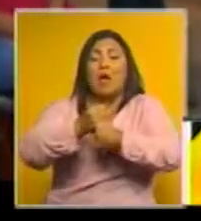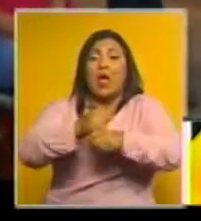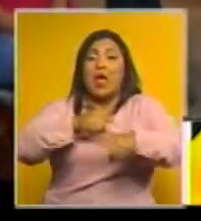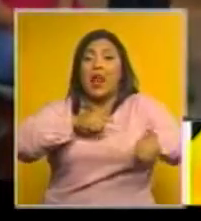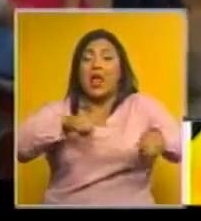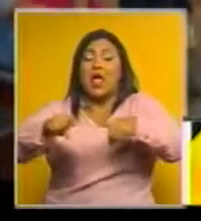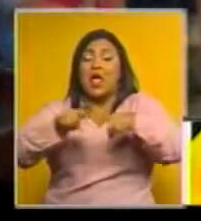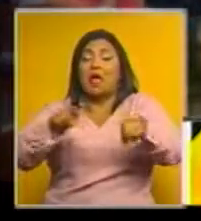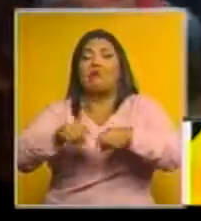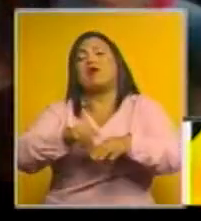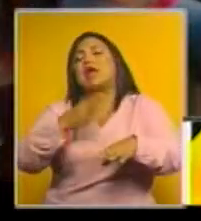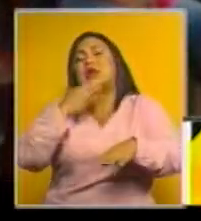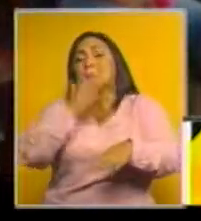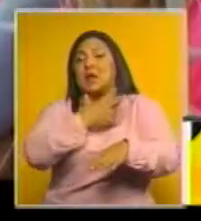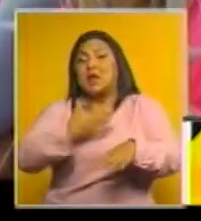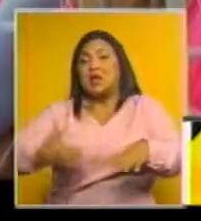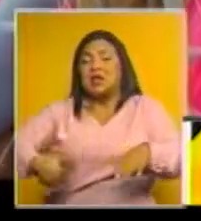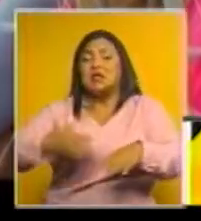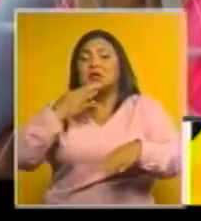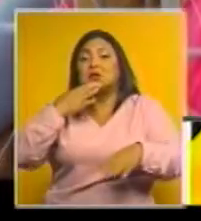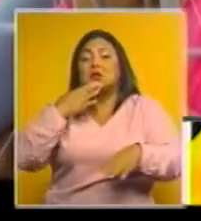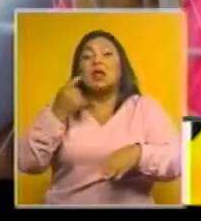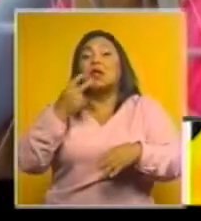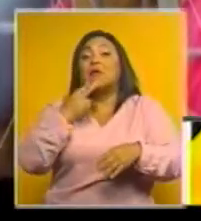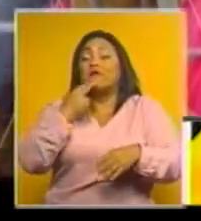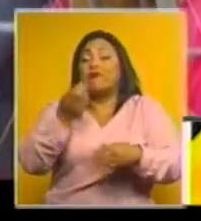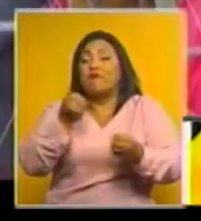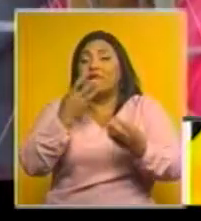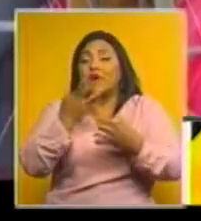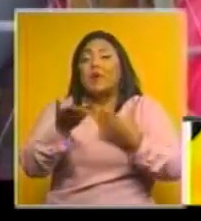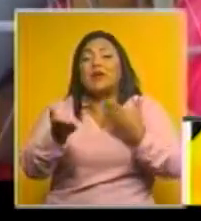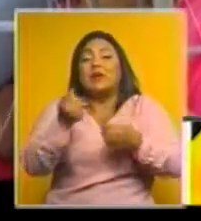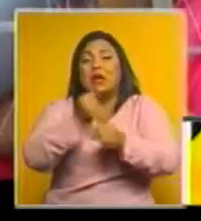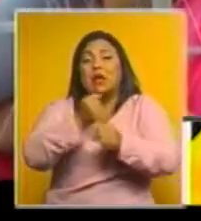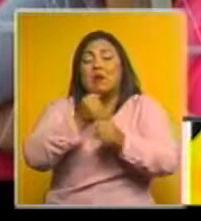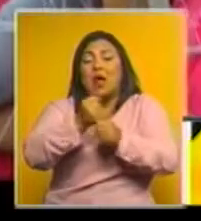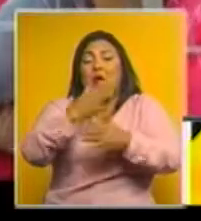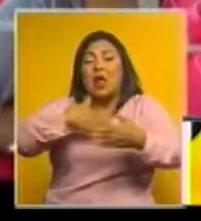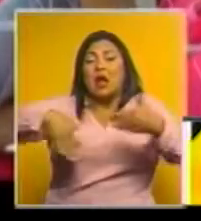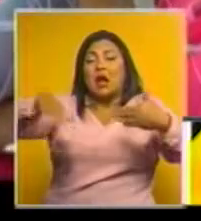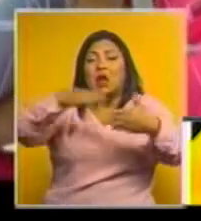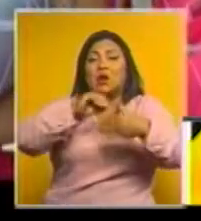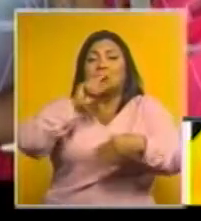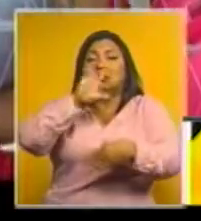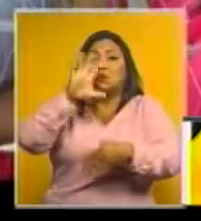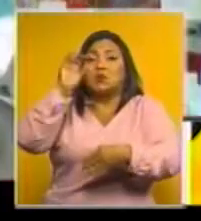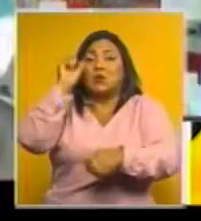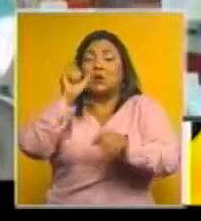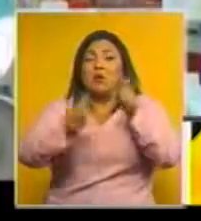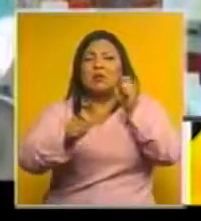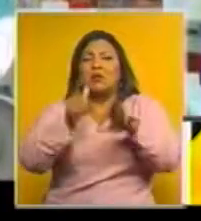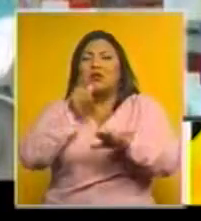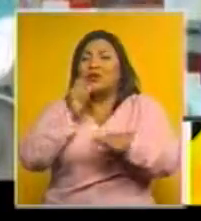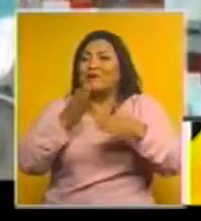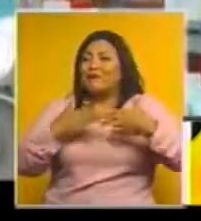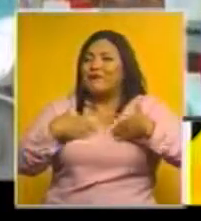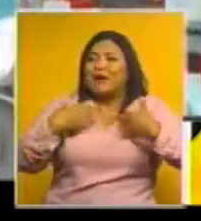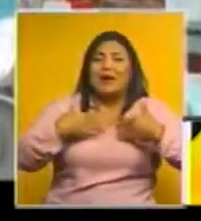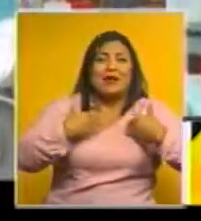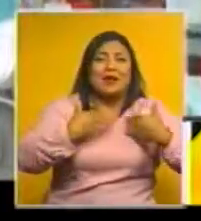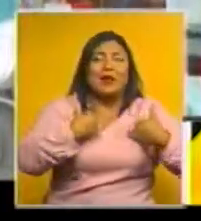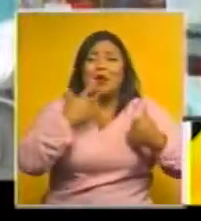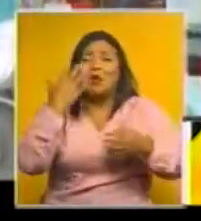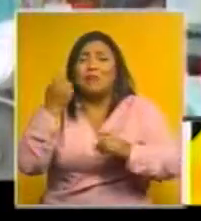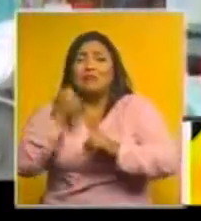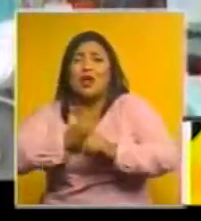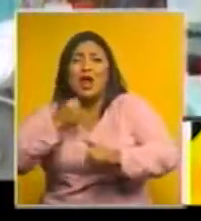áreas de corte y maquinaria de la planta de producción, donde trabajan alrededor de 150 personas, a quienes felicitó por su